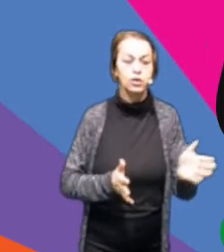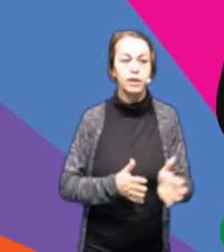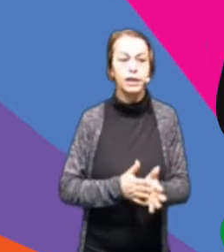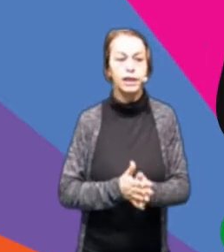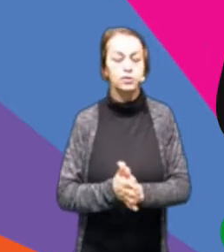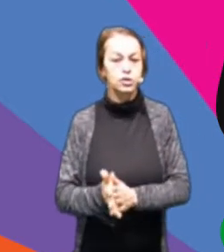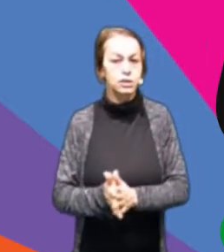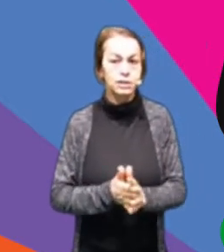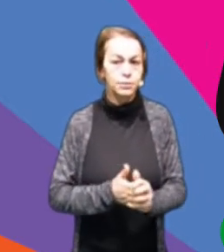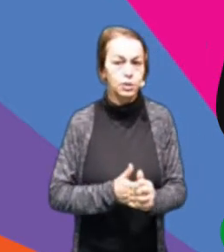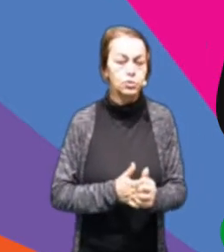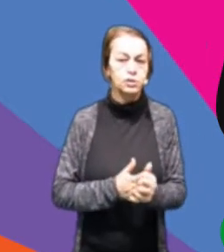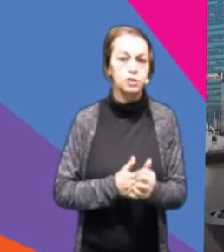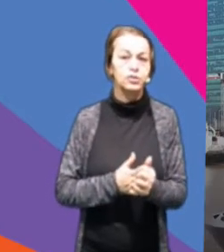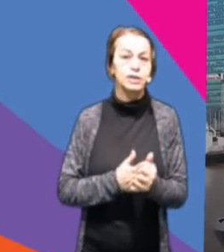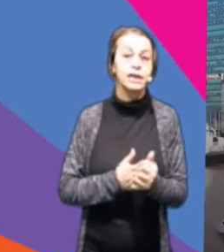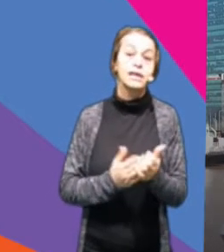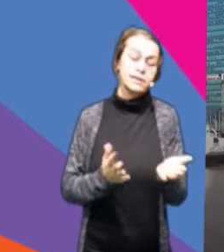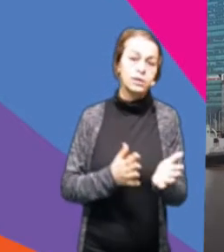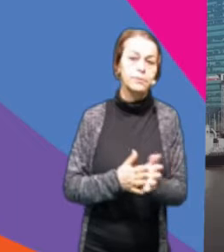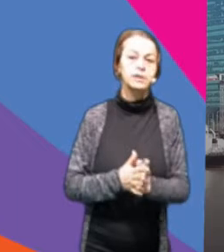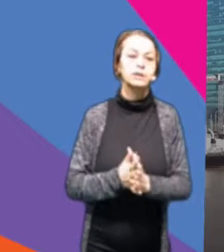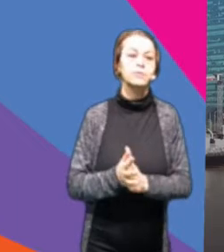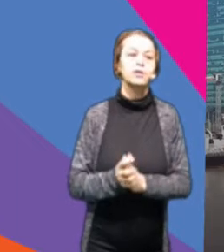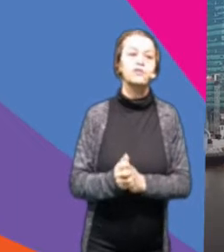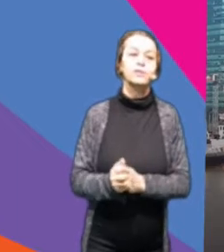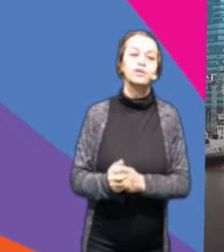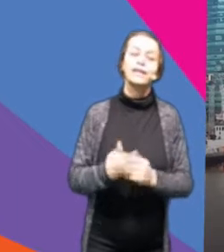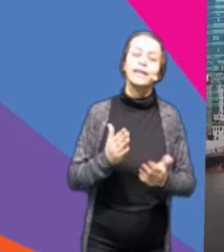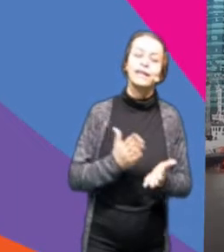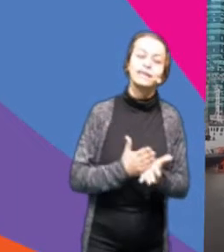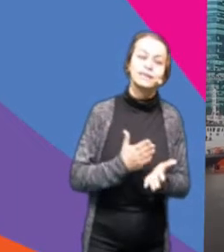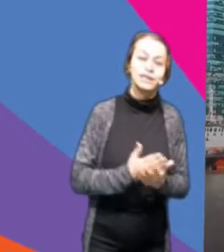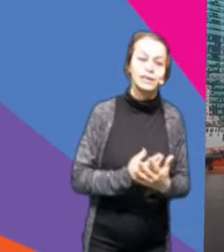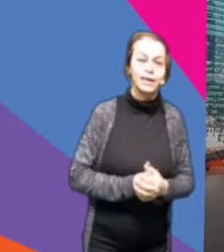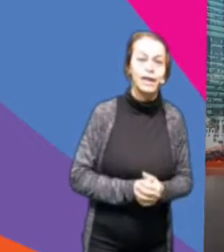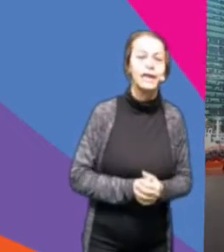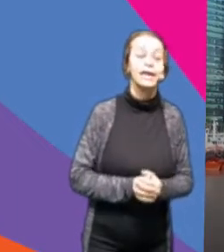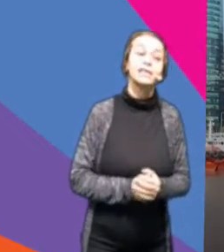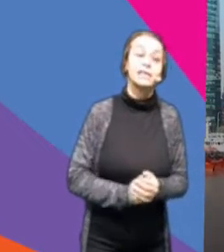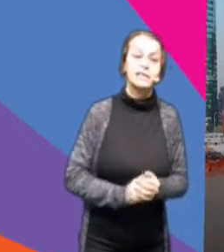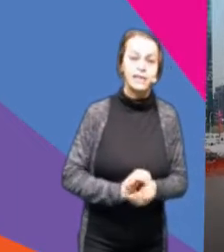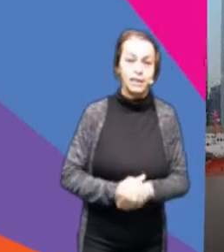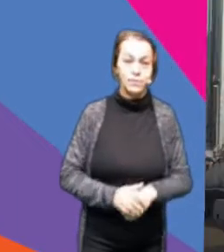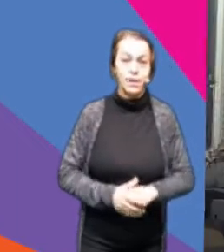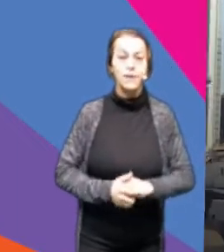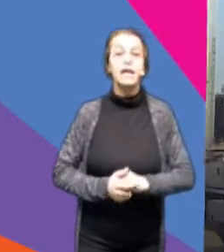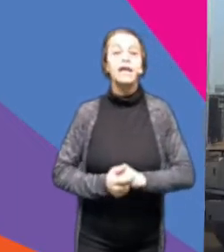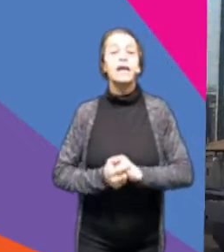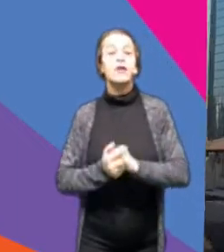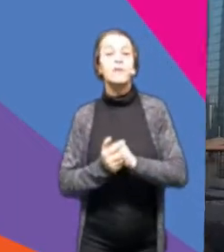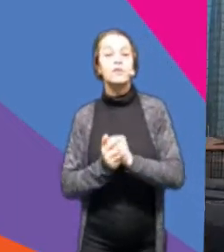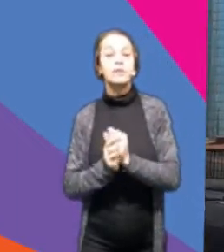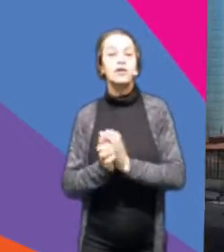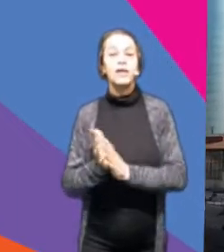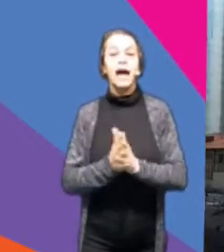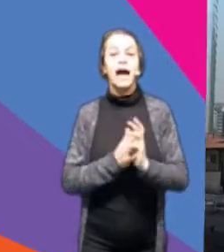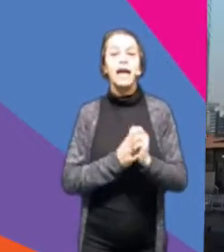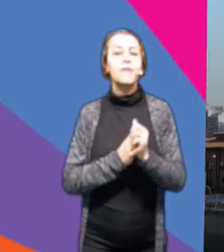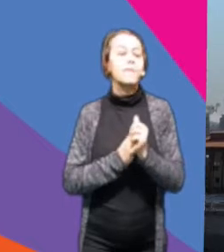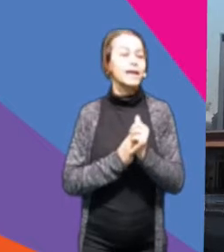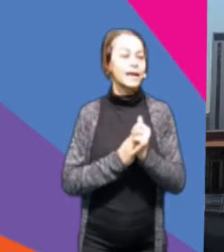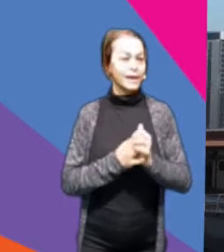en escasos 13 minutos, entonces seguramente tendremos información de qué se tratará esta iniciativa. Nos vamos ahora